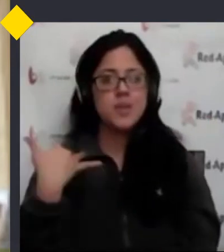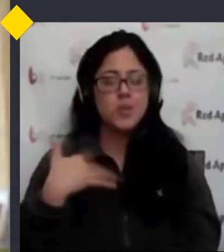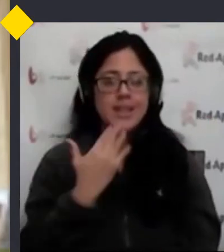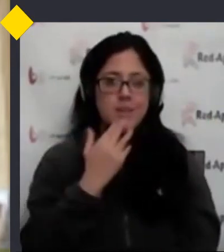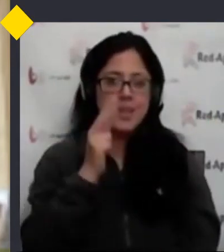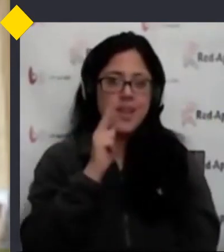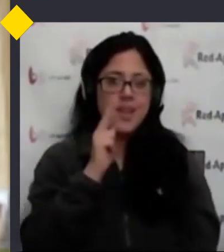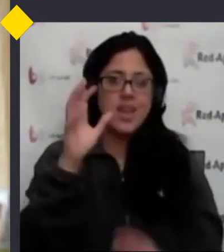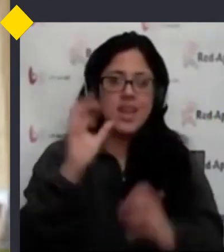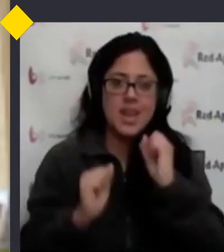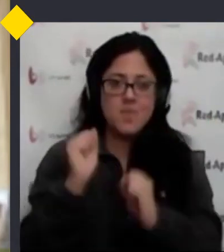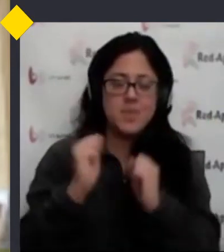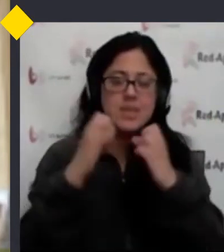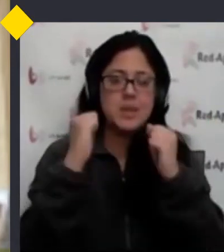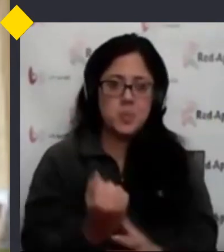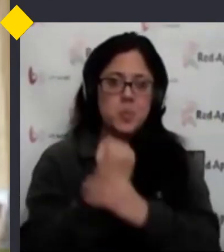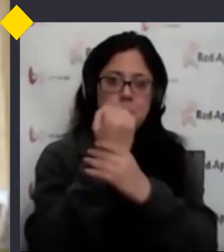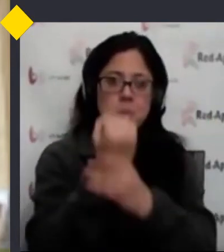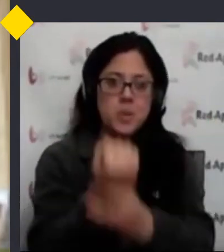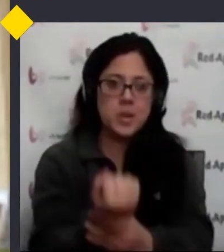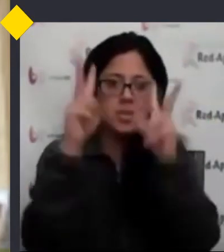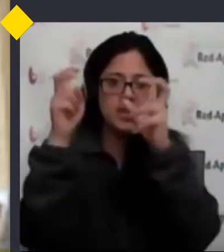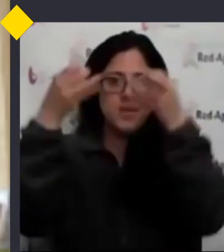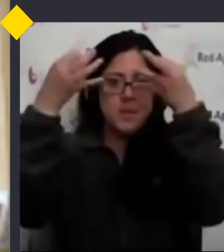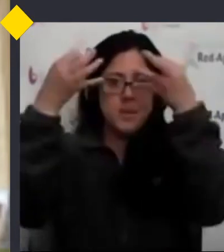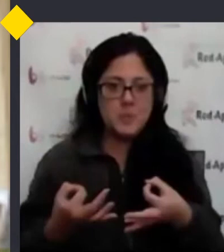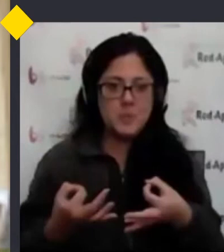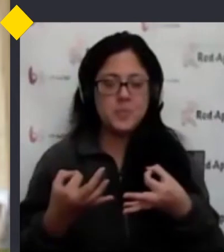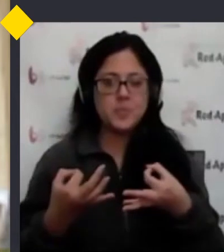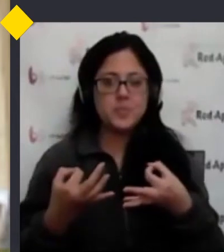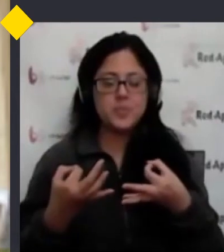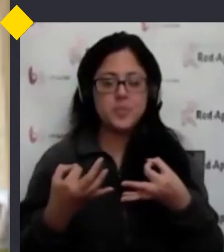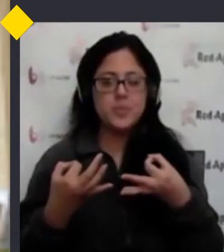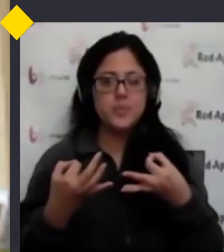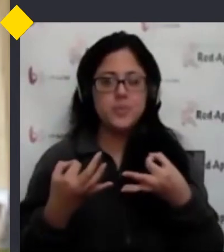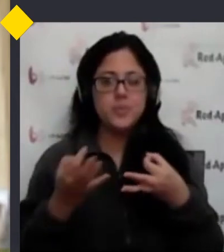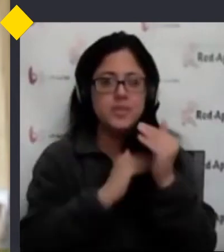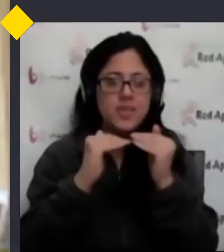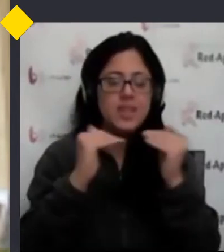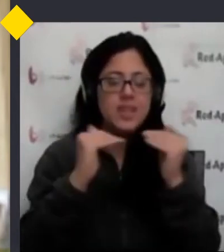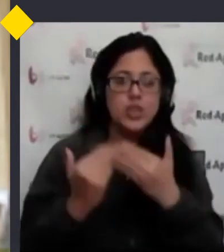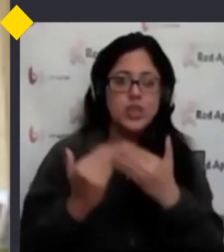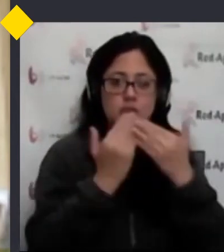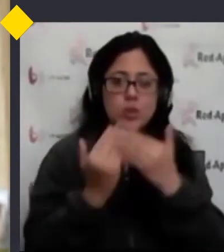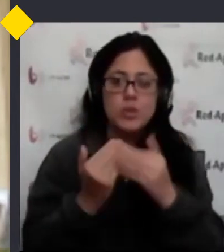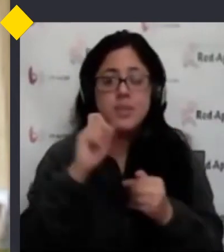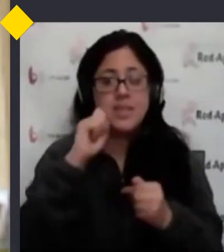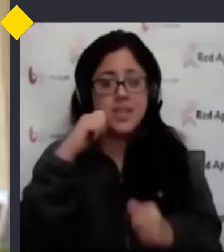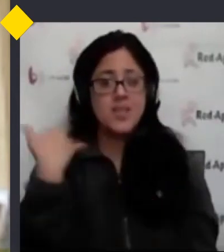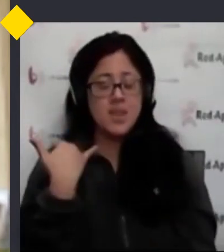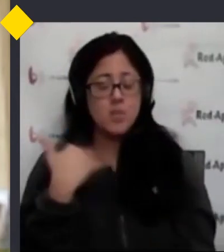empresas pueden ayudar con prácticas concretas en relación a esto. Nivelación de estudios creo que es uno de los ámbitos, y obviamente